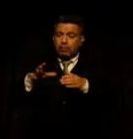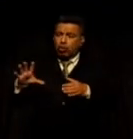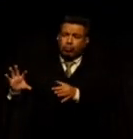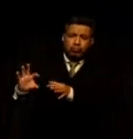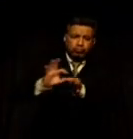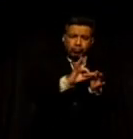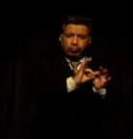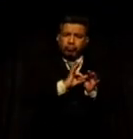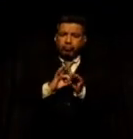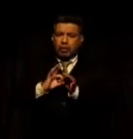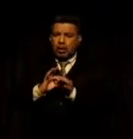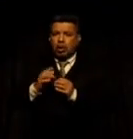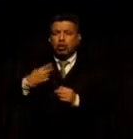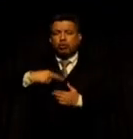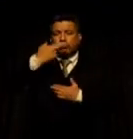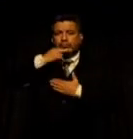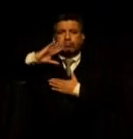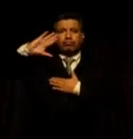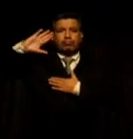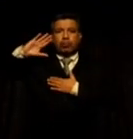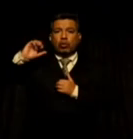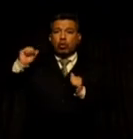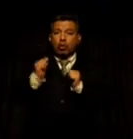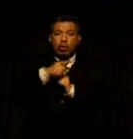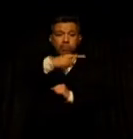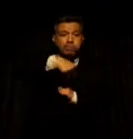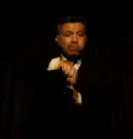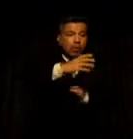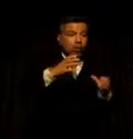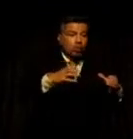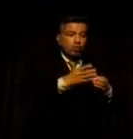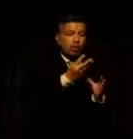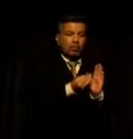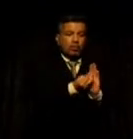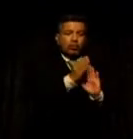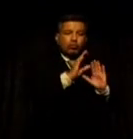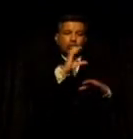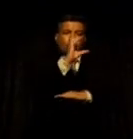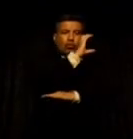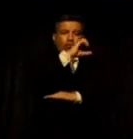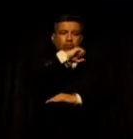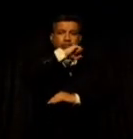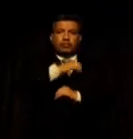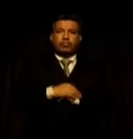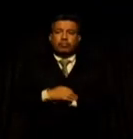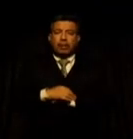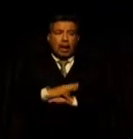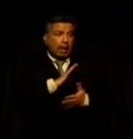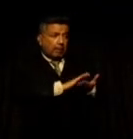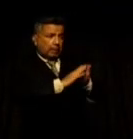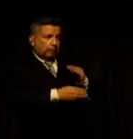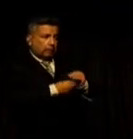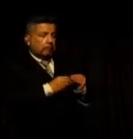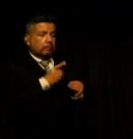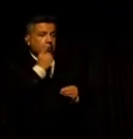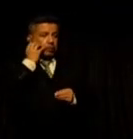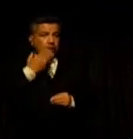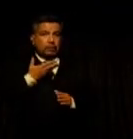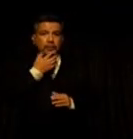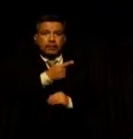coordinación estamos comprometidos con los emprendedores de colombia siéntense tranquilos y algún comentario de ministra